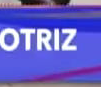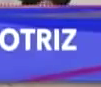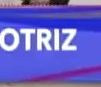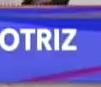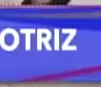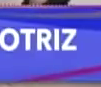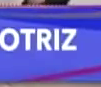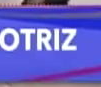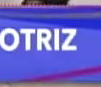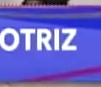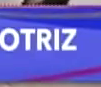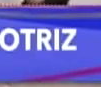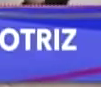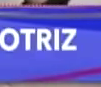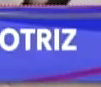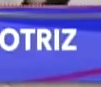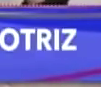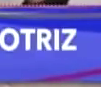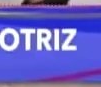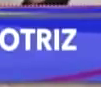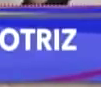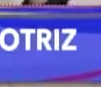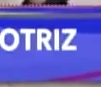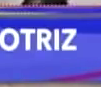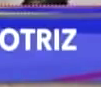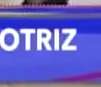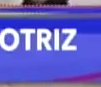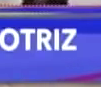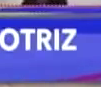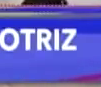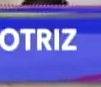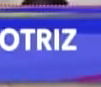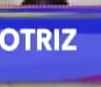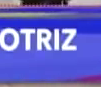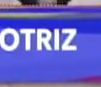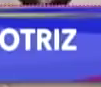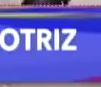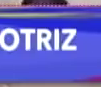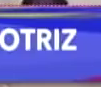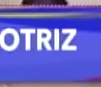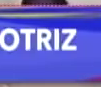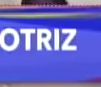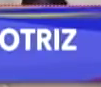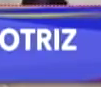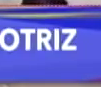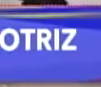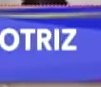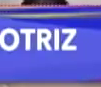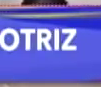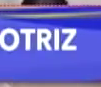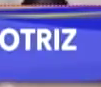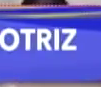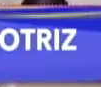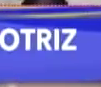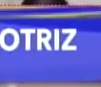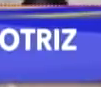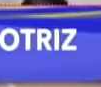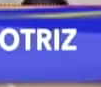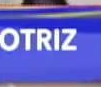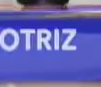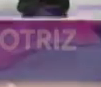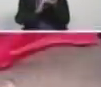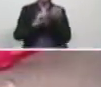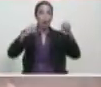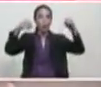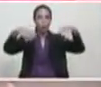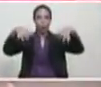el 100% de ese ataque cibernético a nuestro sistema eléctrico nacional, al